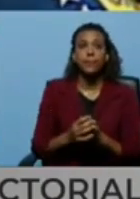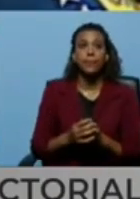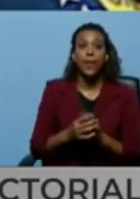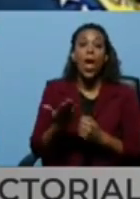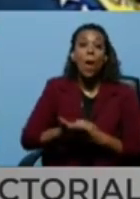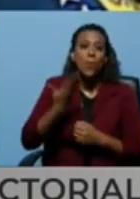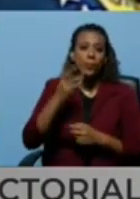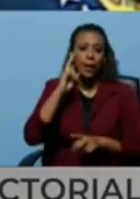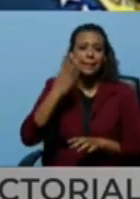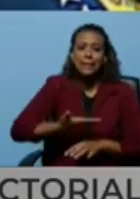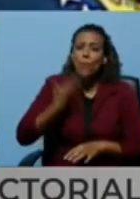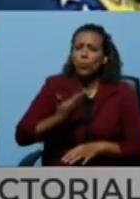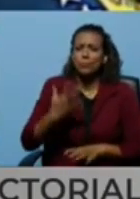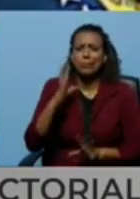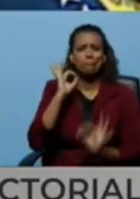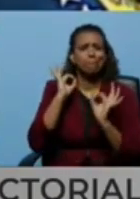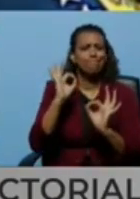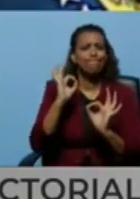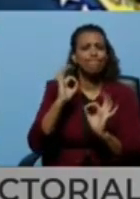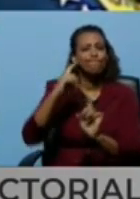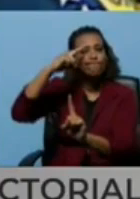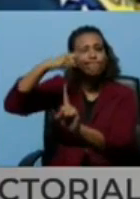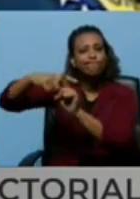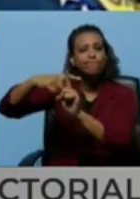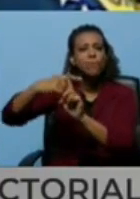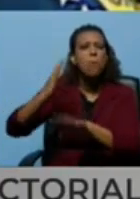Importante saber quién es ella, ¿no?